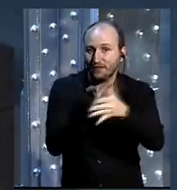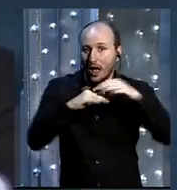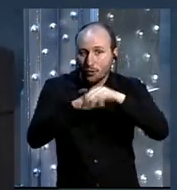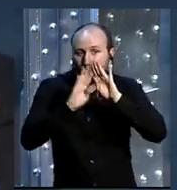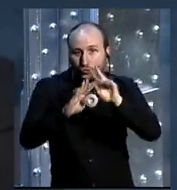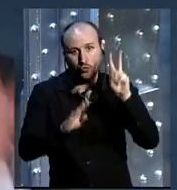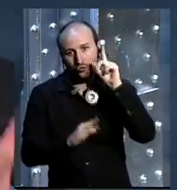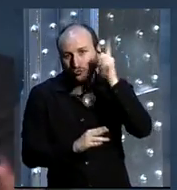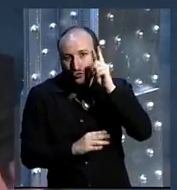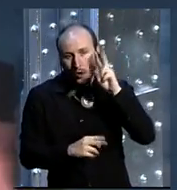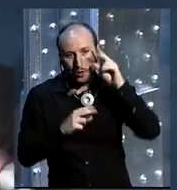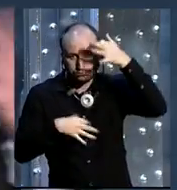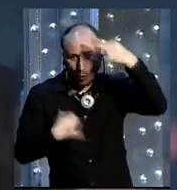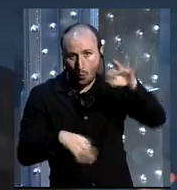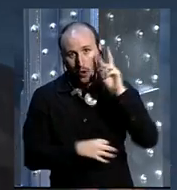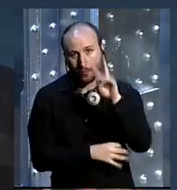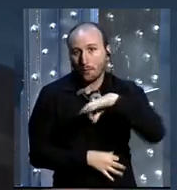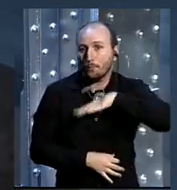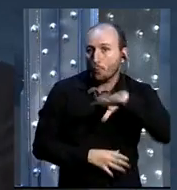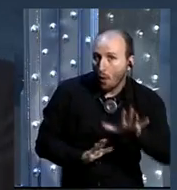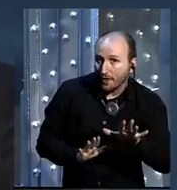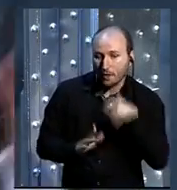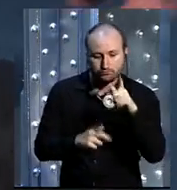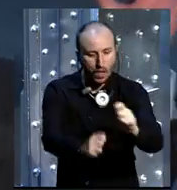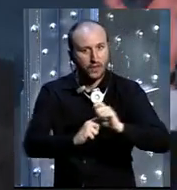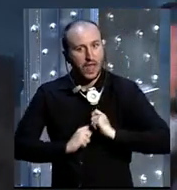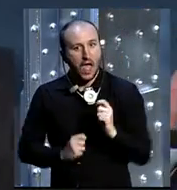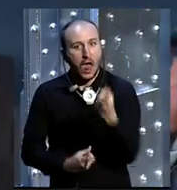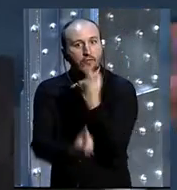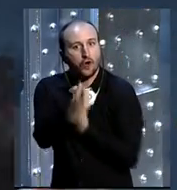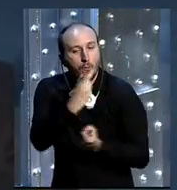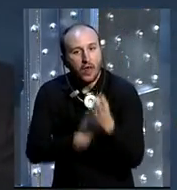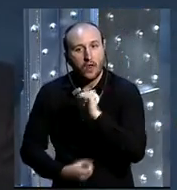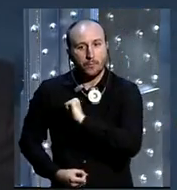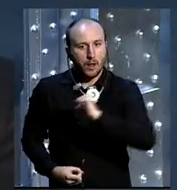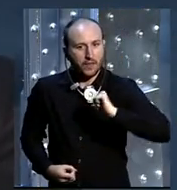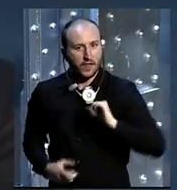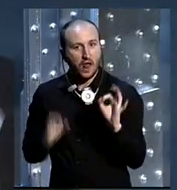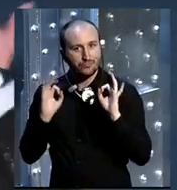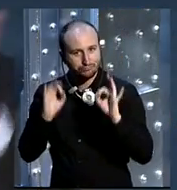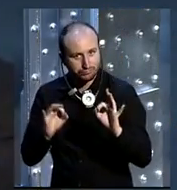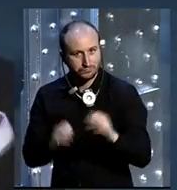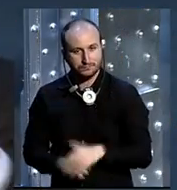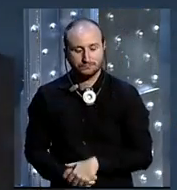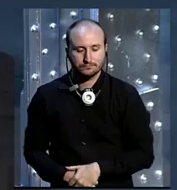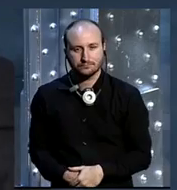señal, solo tu familia lo va a ver. Esto me está dando la información de privacidad que necesito cuando la necesito en una pequeña